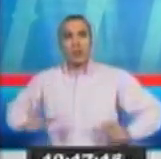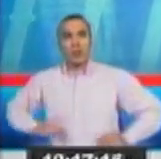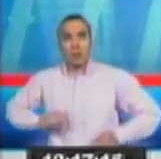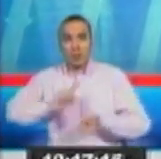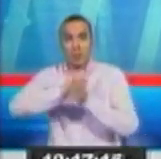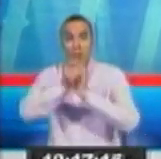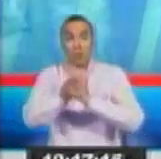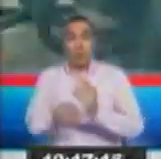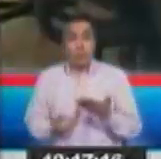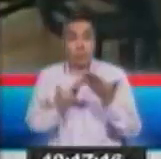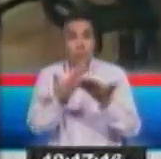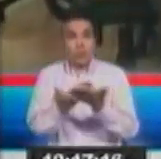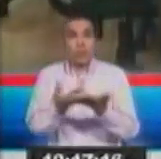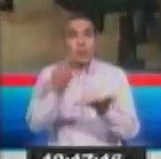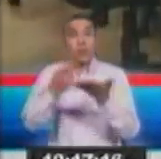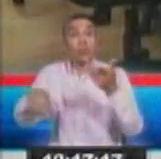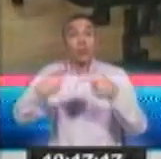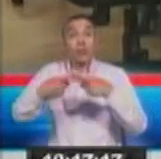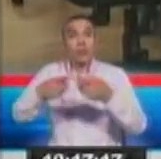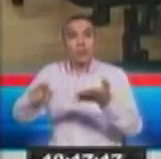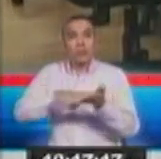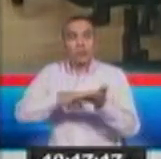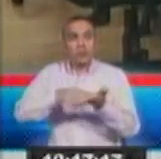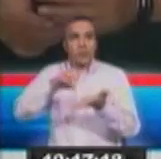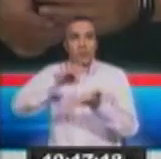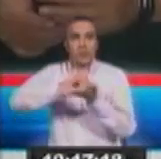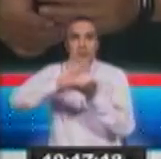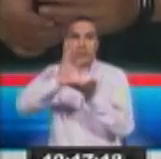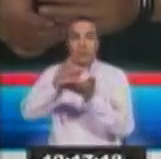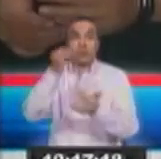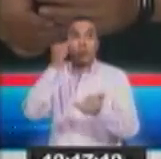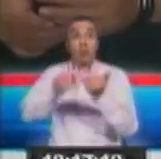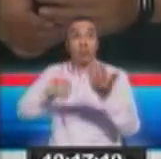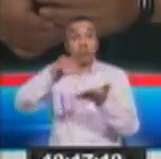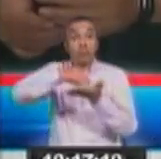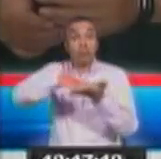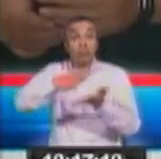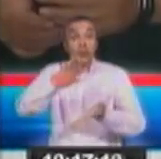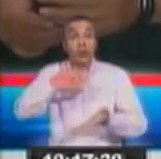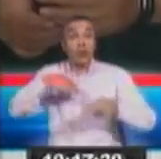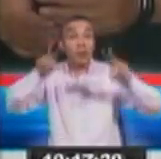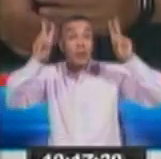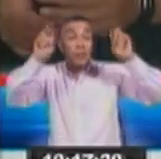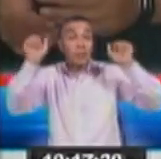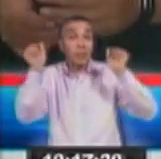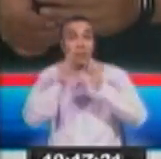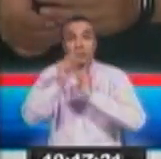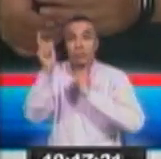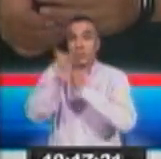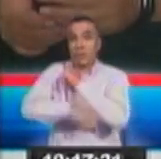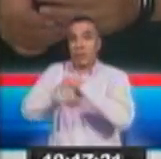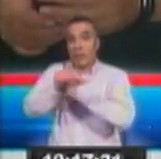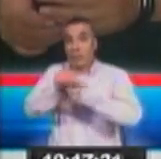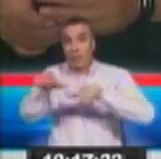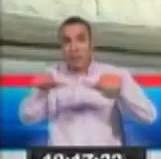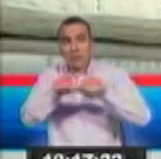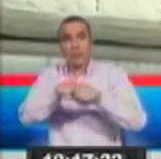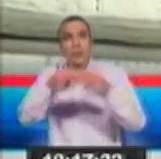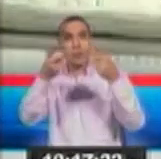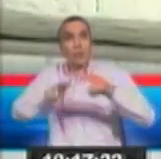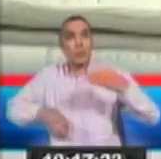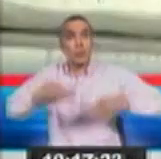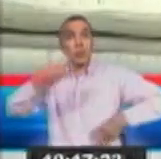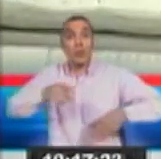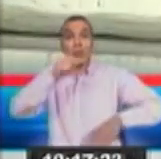cambios propuestos serán tratados por el Pleno. Las últimas incorporaciones están relacionadas a sanciones administrativas y penales para